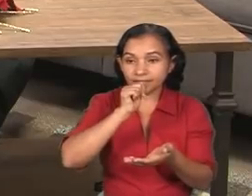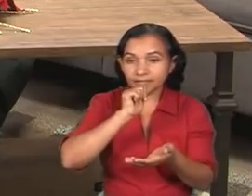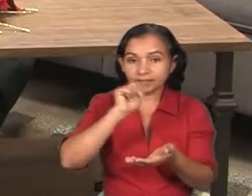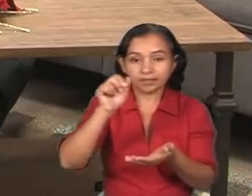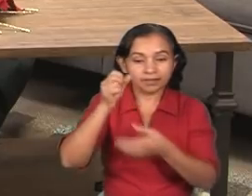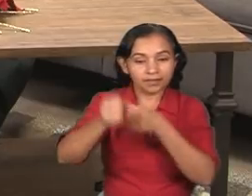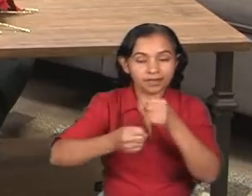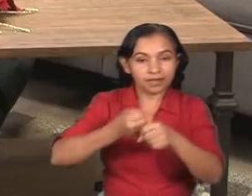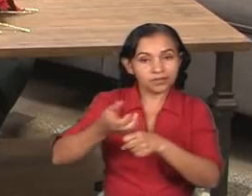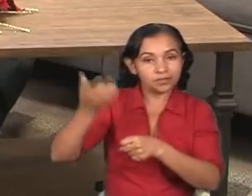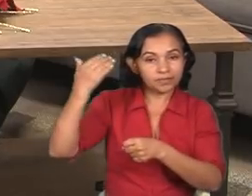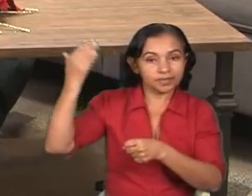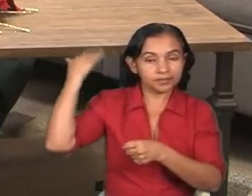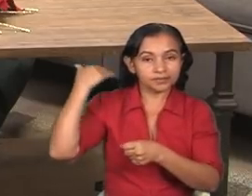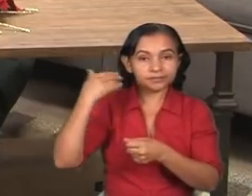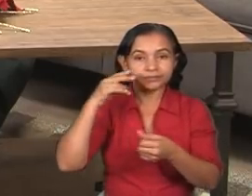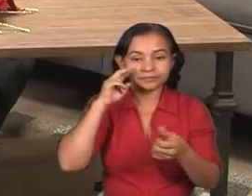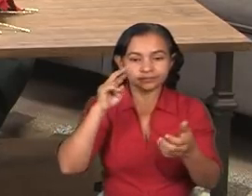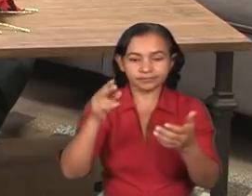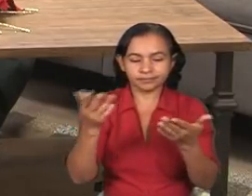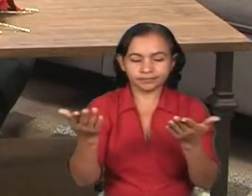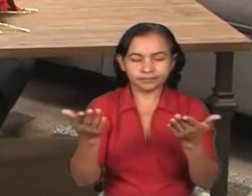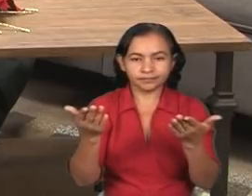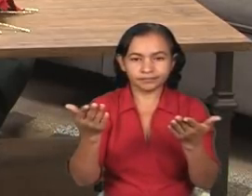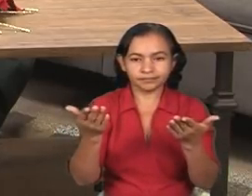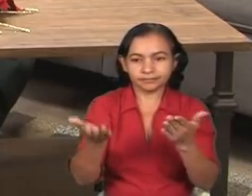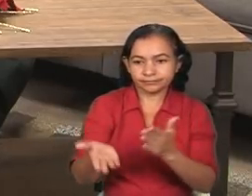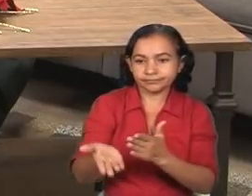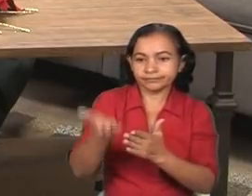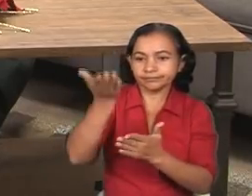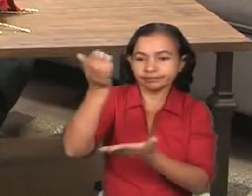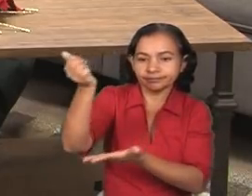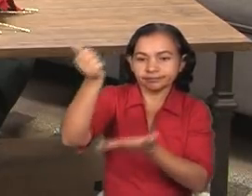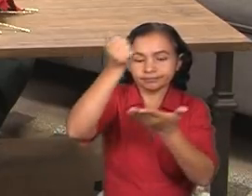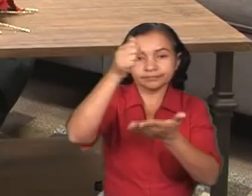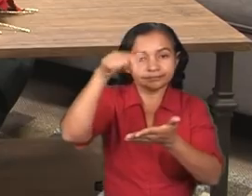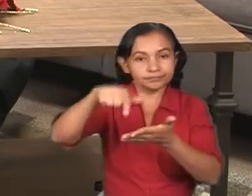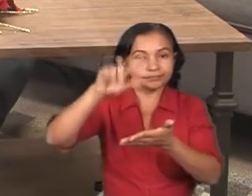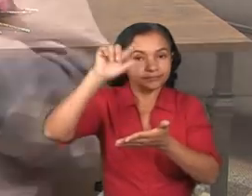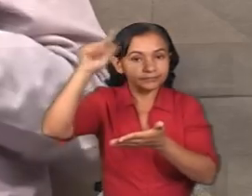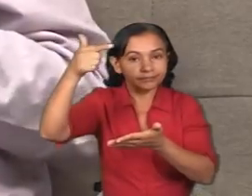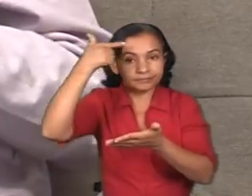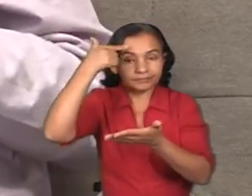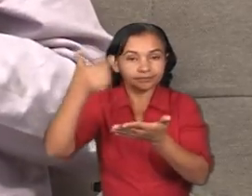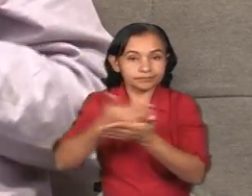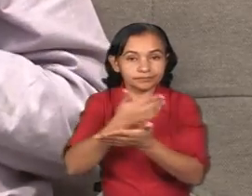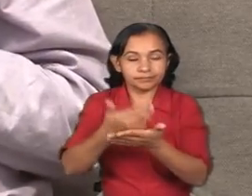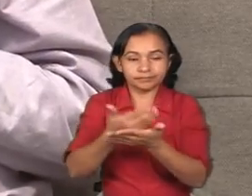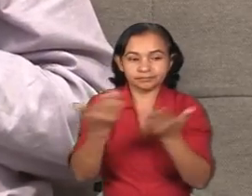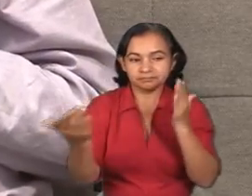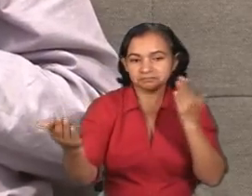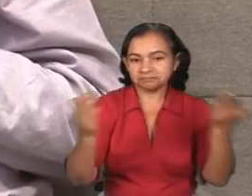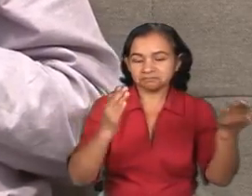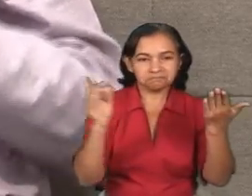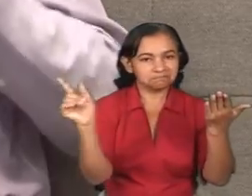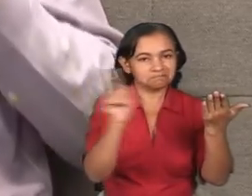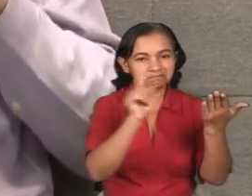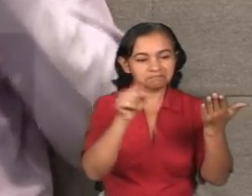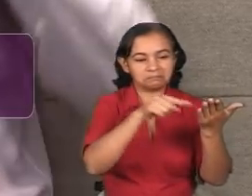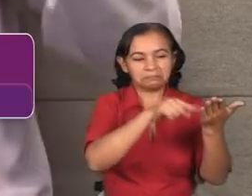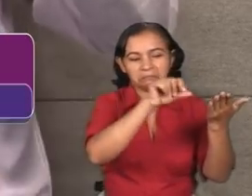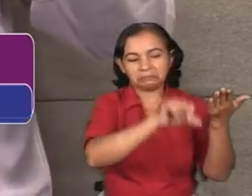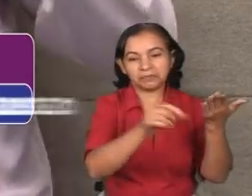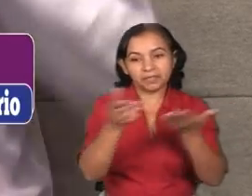años y uno compara los volúmenes de inversión con este gobierno, o sea, no existe punto de comparación, ¿me entiendes? Yo te